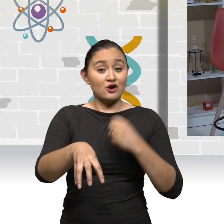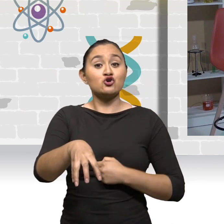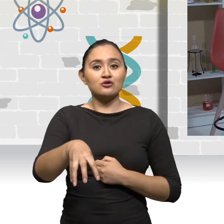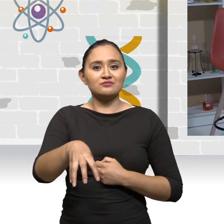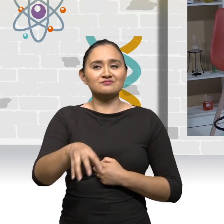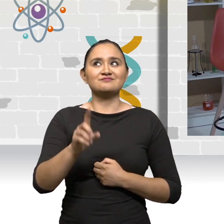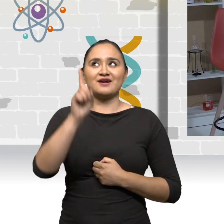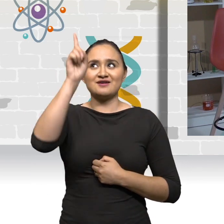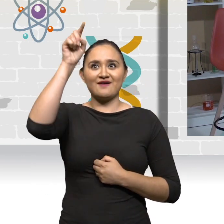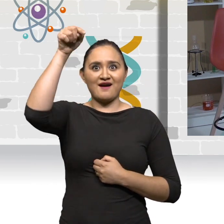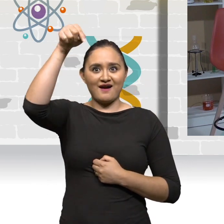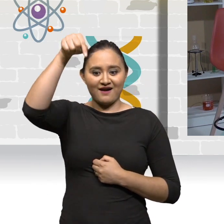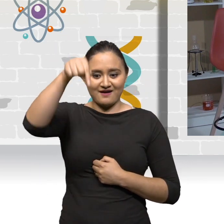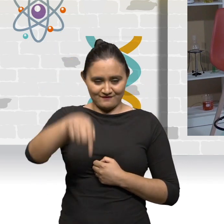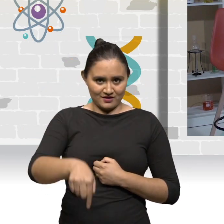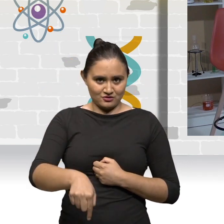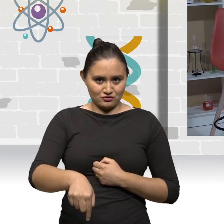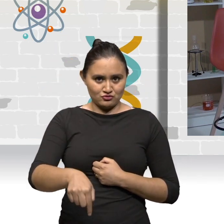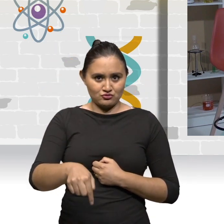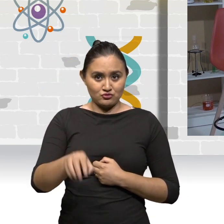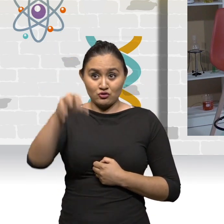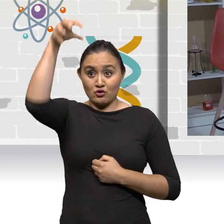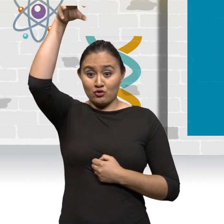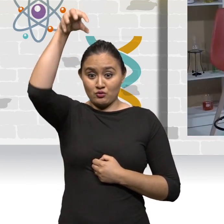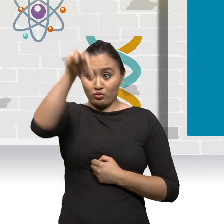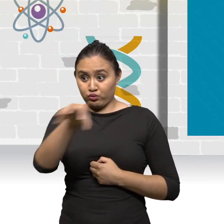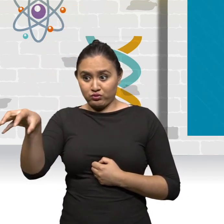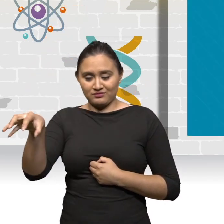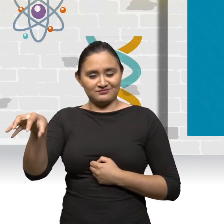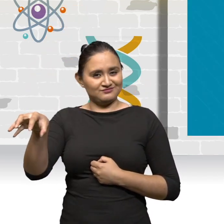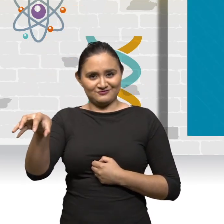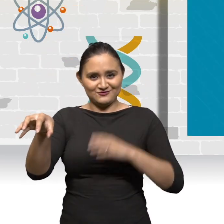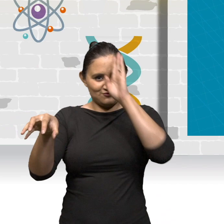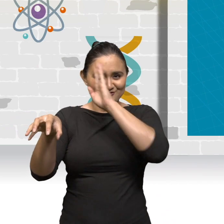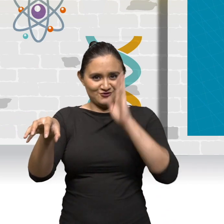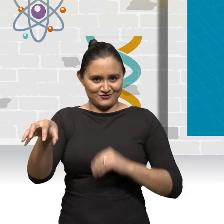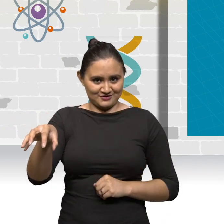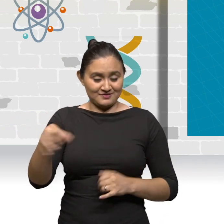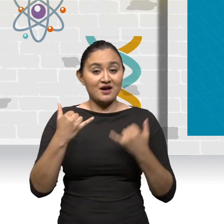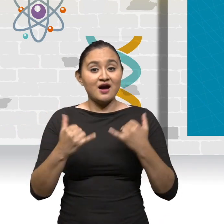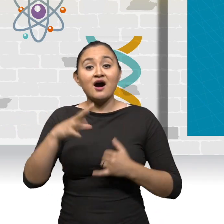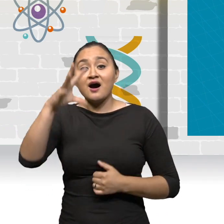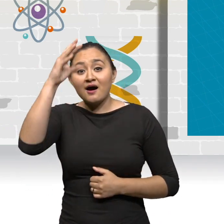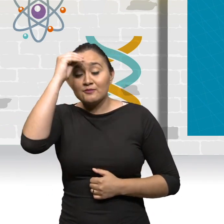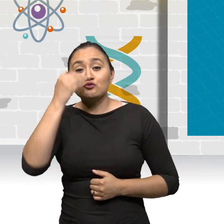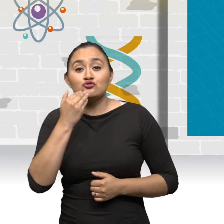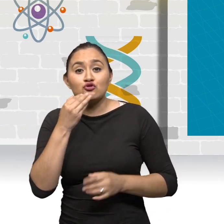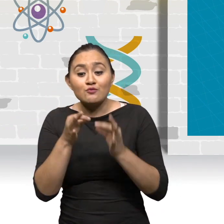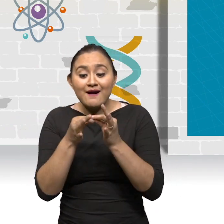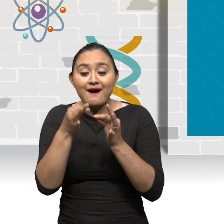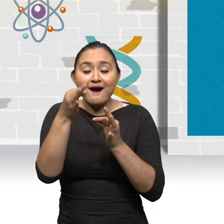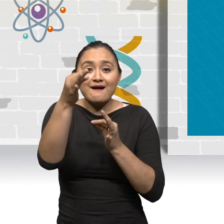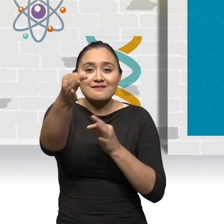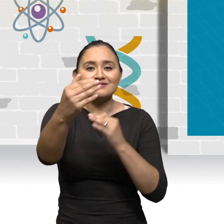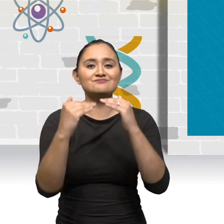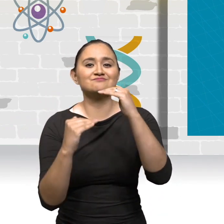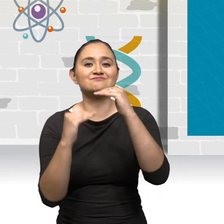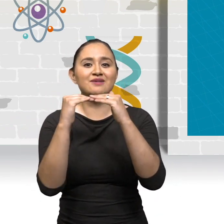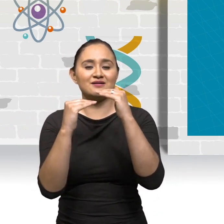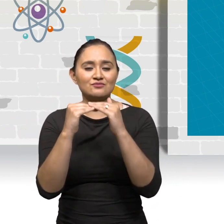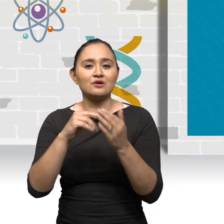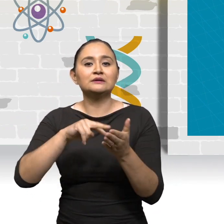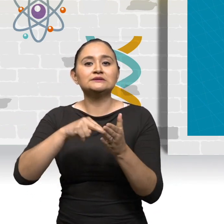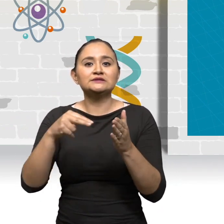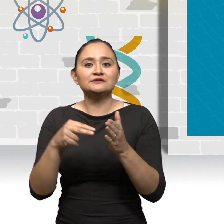se mueve de arriba hacia abajo y no para sus lados. En este video estudiaremos el alcance máximo, es